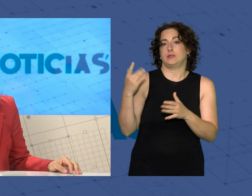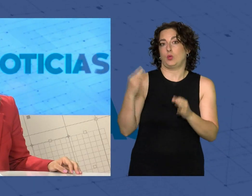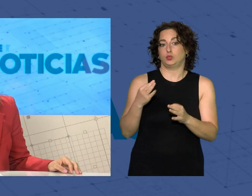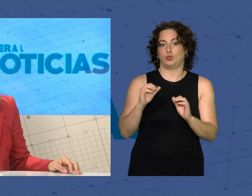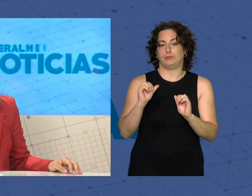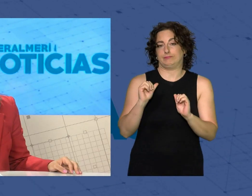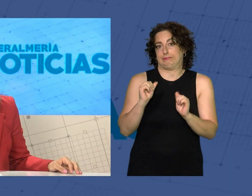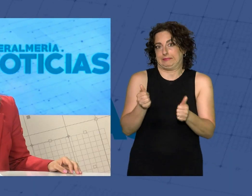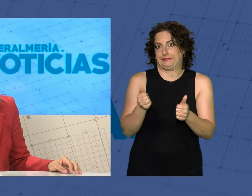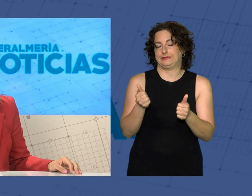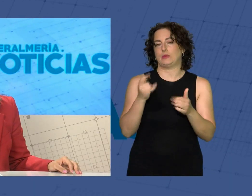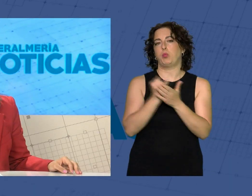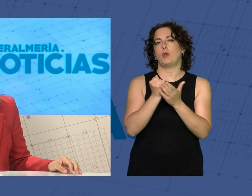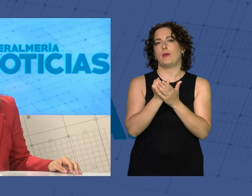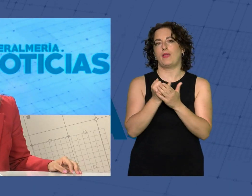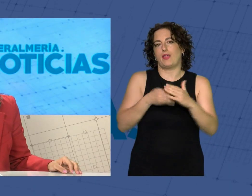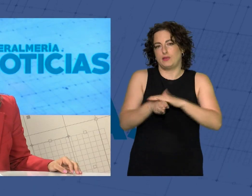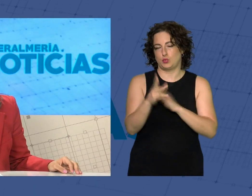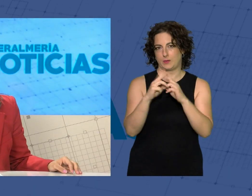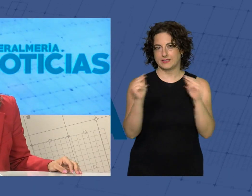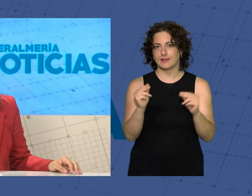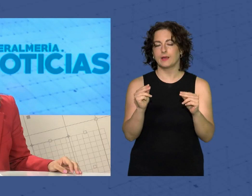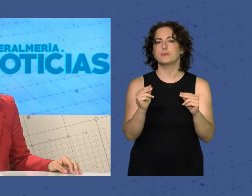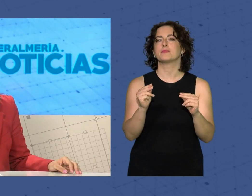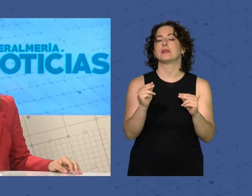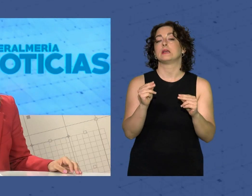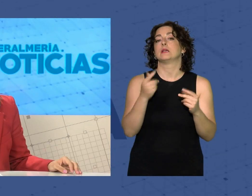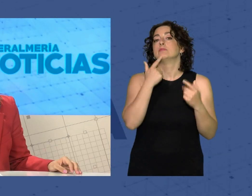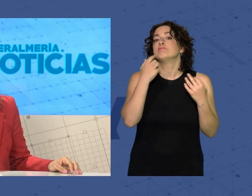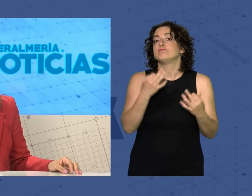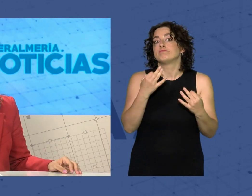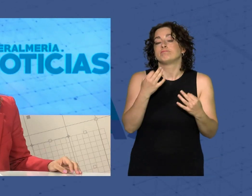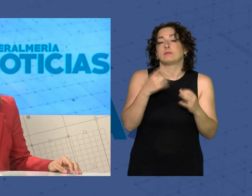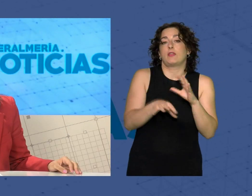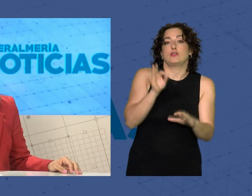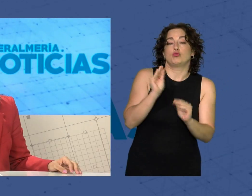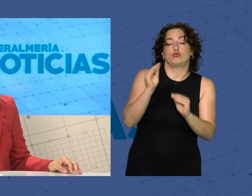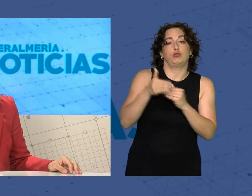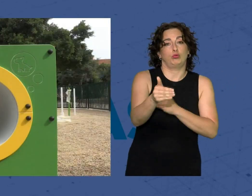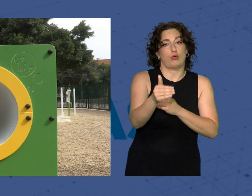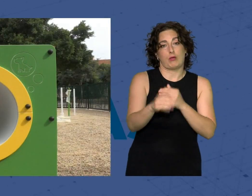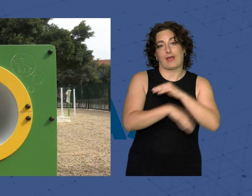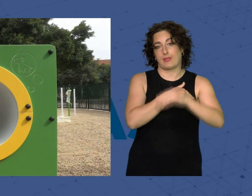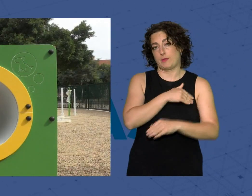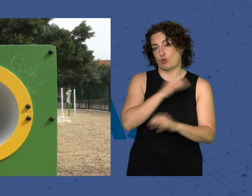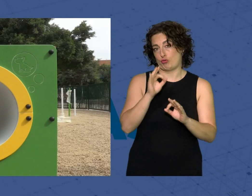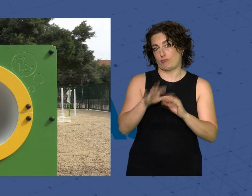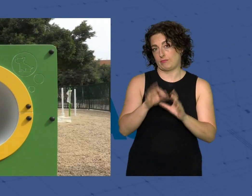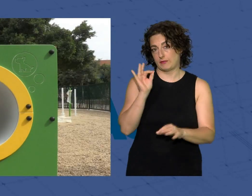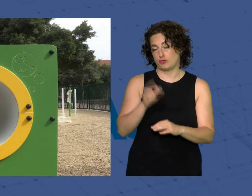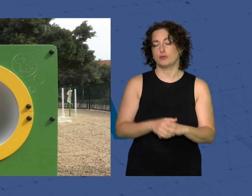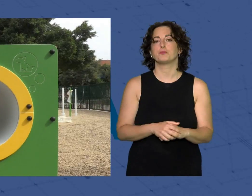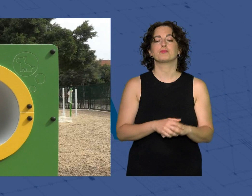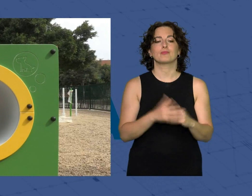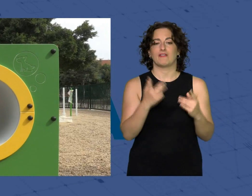enfrentarse a la prueba de acceso a la universidad, la que determinará en gran medida su futuro académico. A